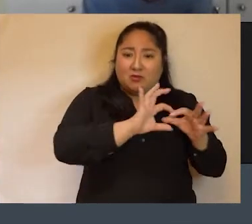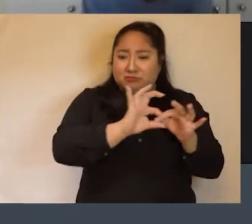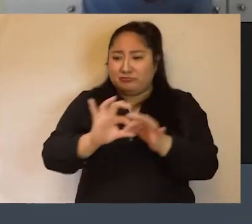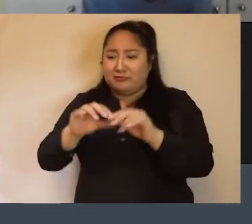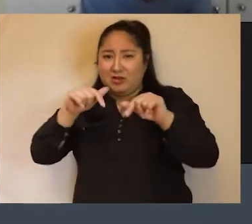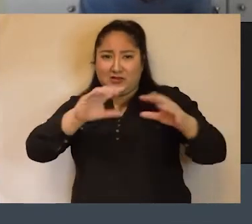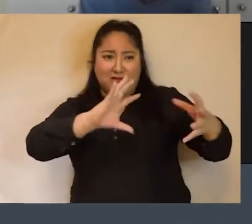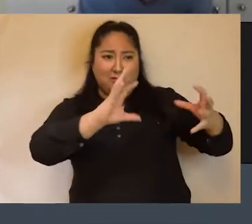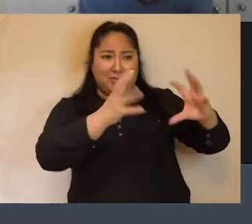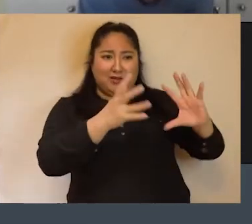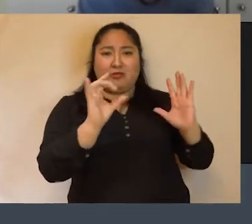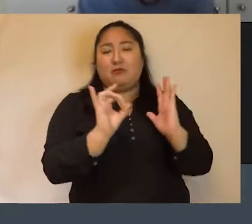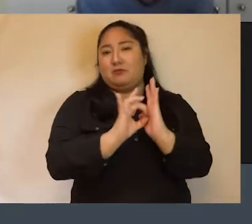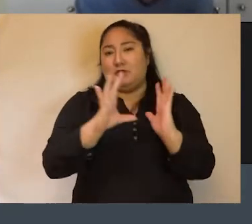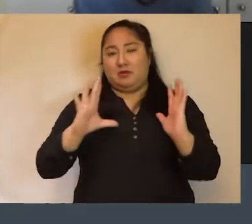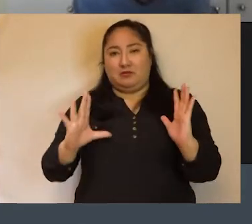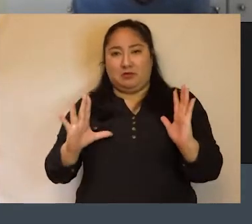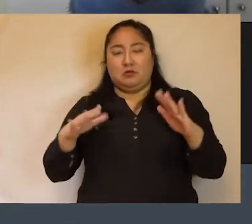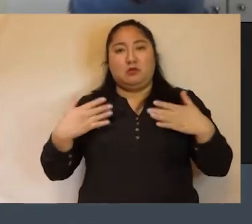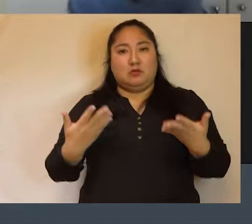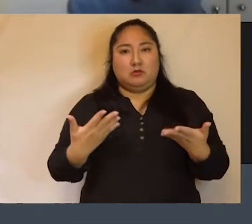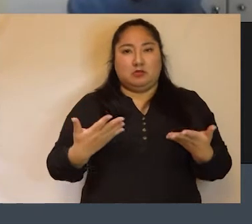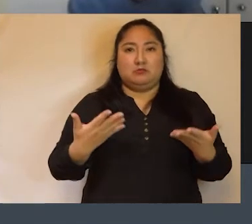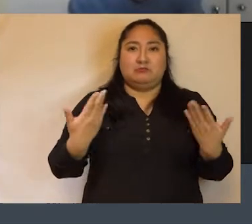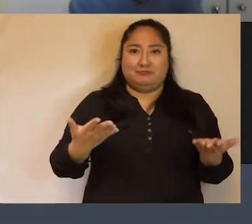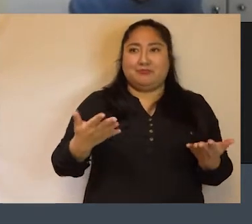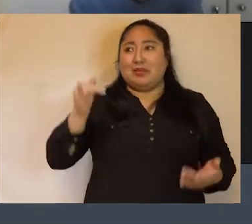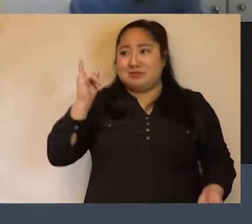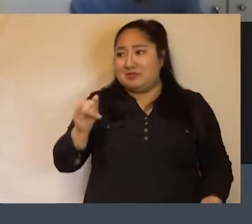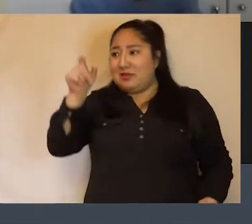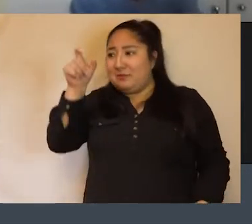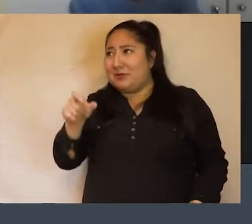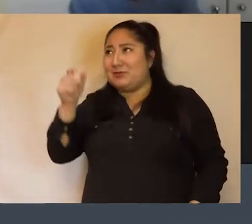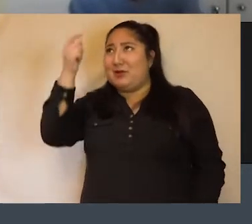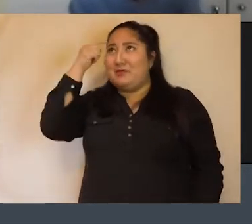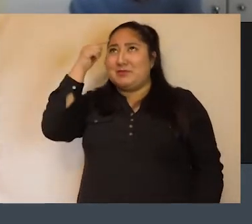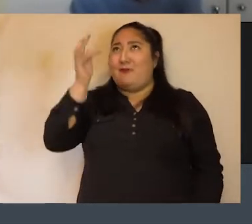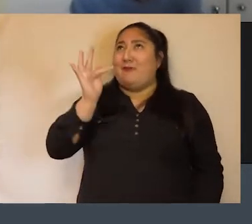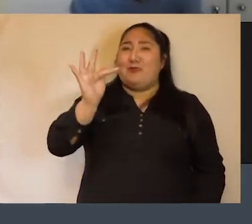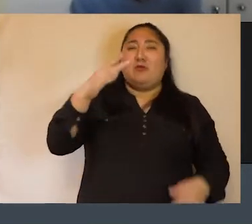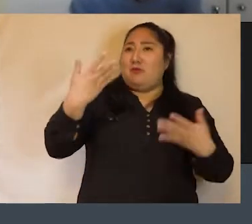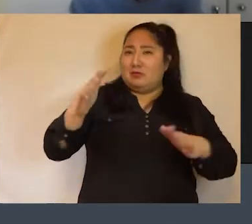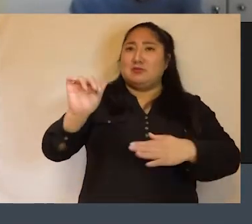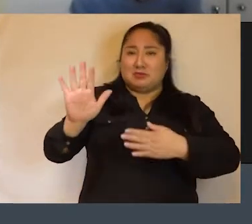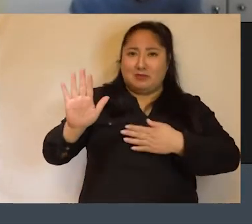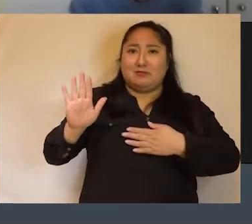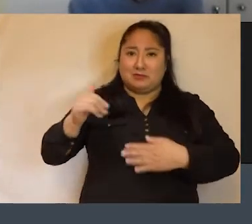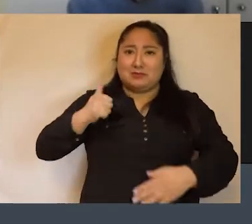está provocando en el planeta hacerlo vulnerable. ¿Para qué decir? La profecía se ha cumplido.